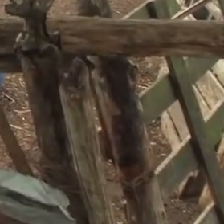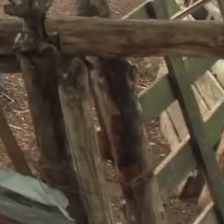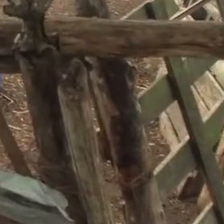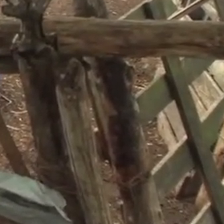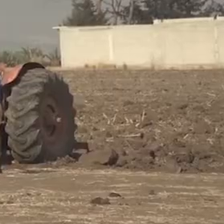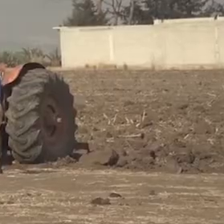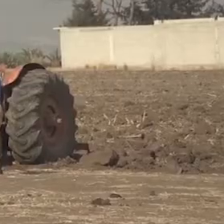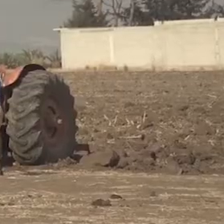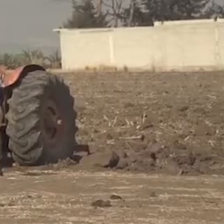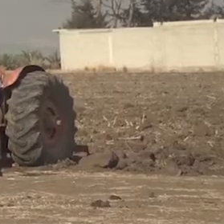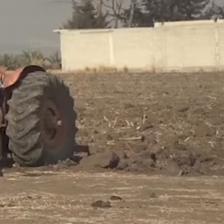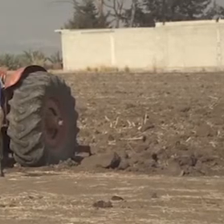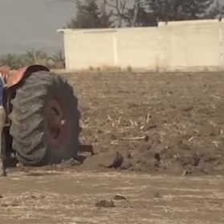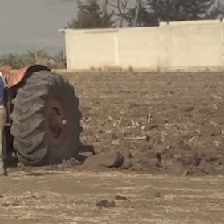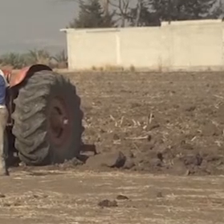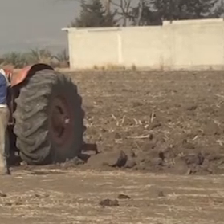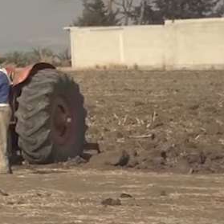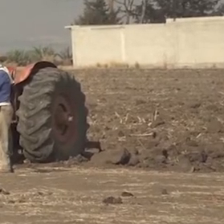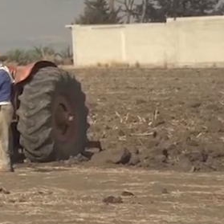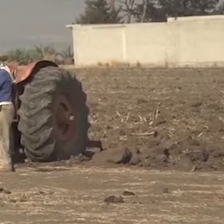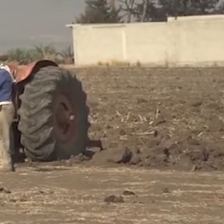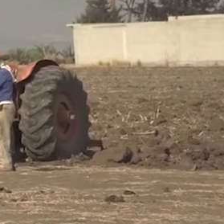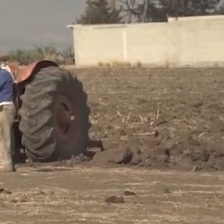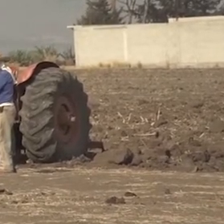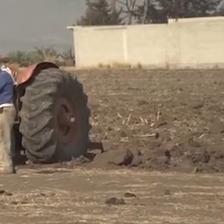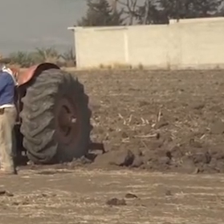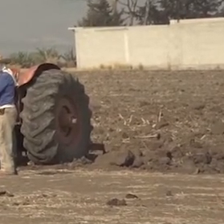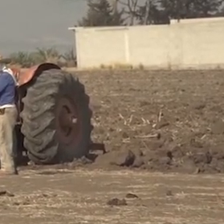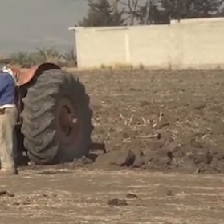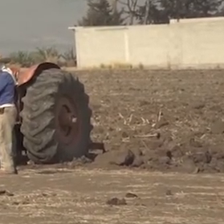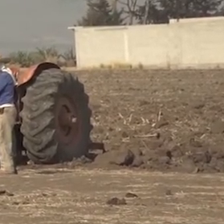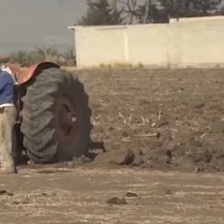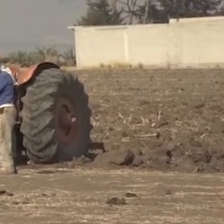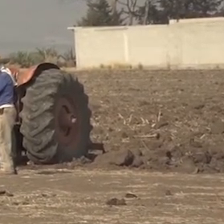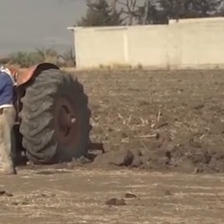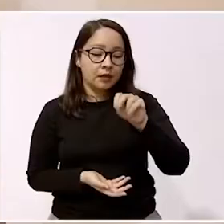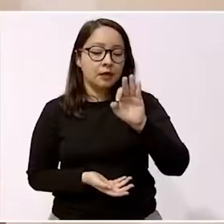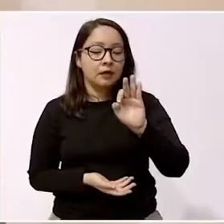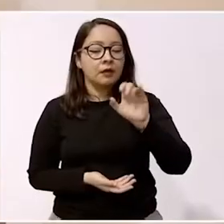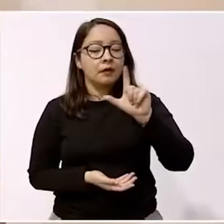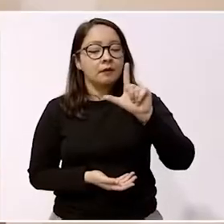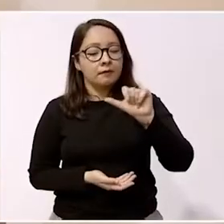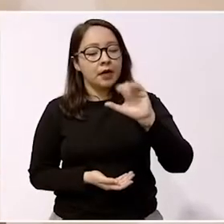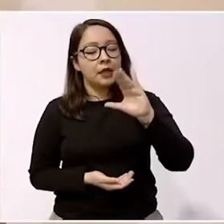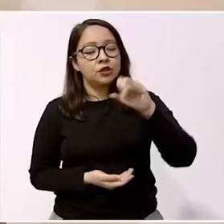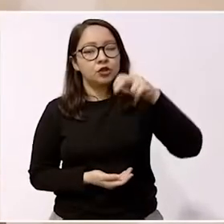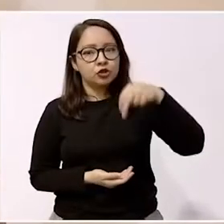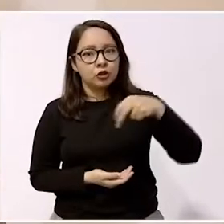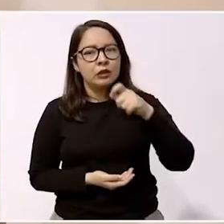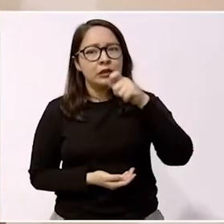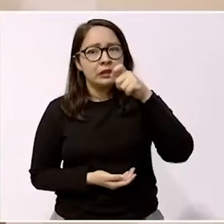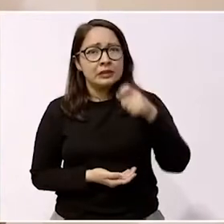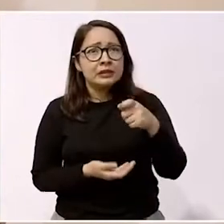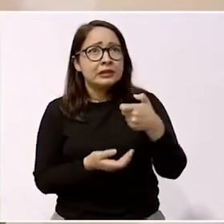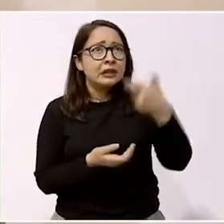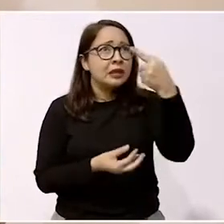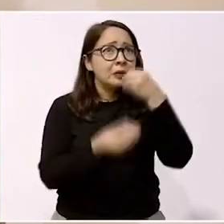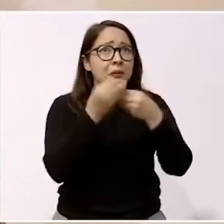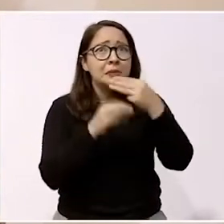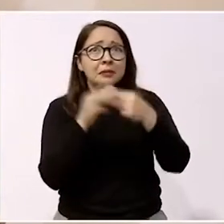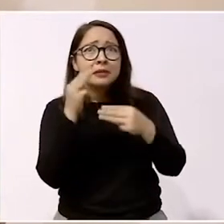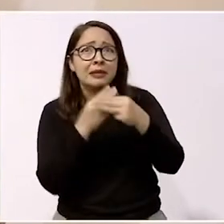humilde. Luchar contra la inflación es enfrentar a la pobreza,